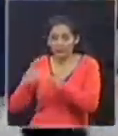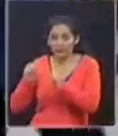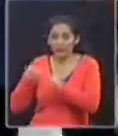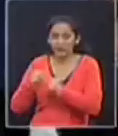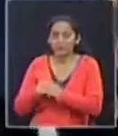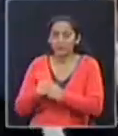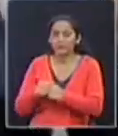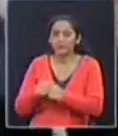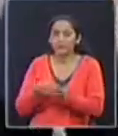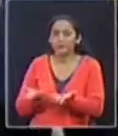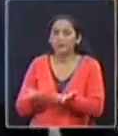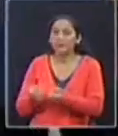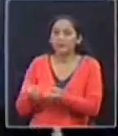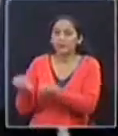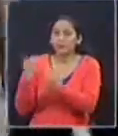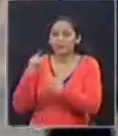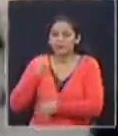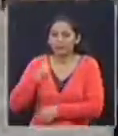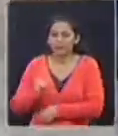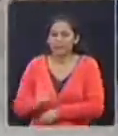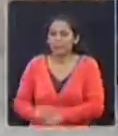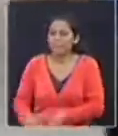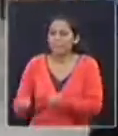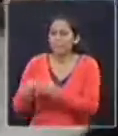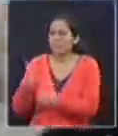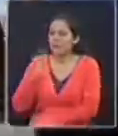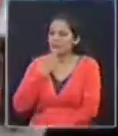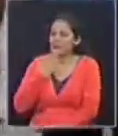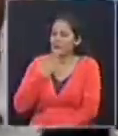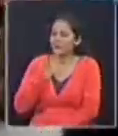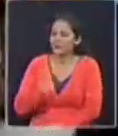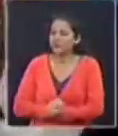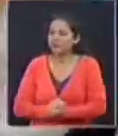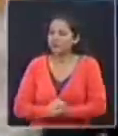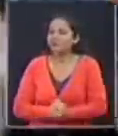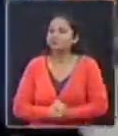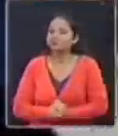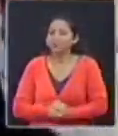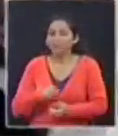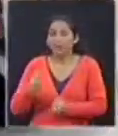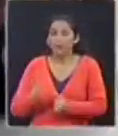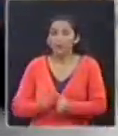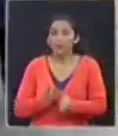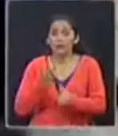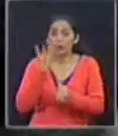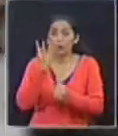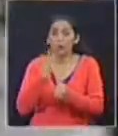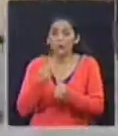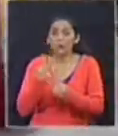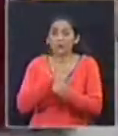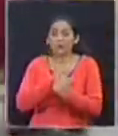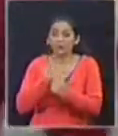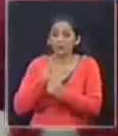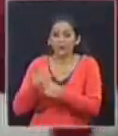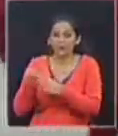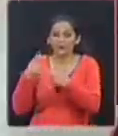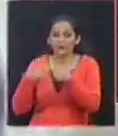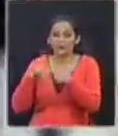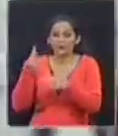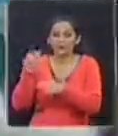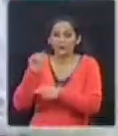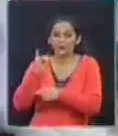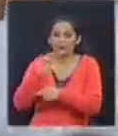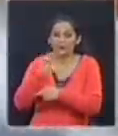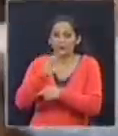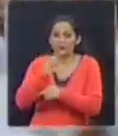más detalles de la expectativa que se tiene en esta cuarta edición de la Feria Raíces. En todas